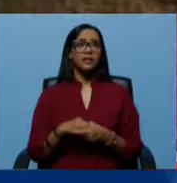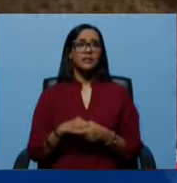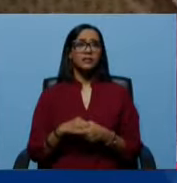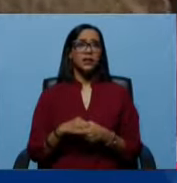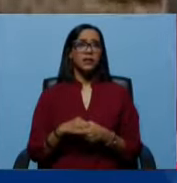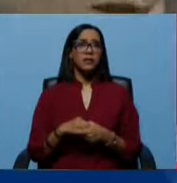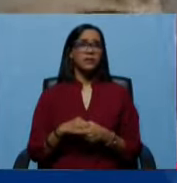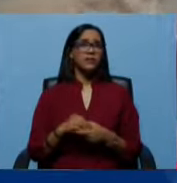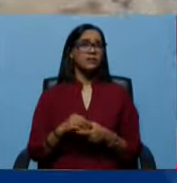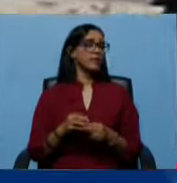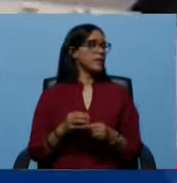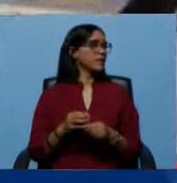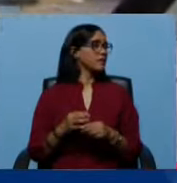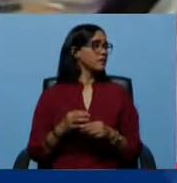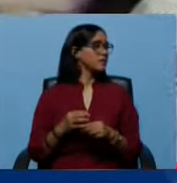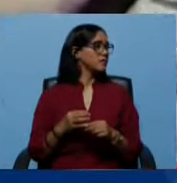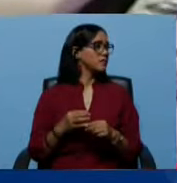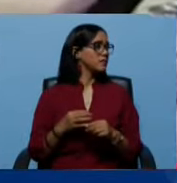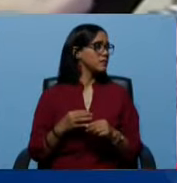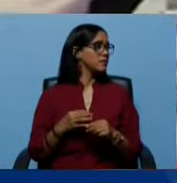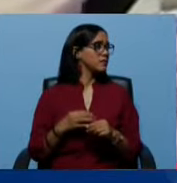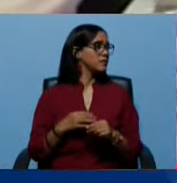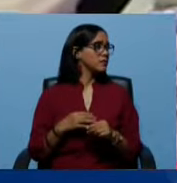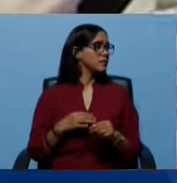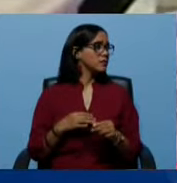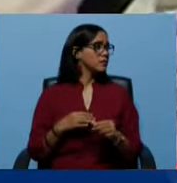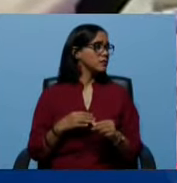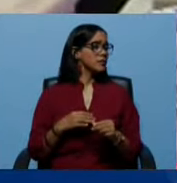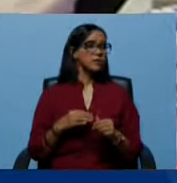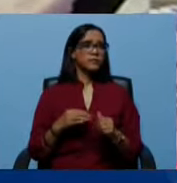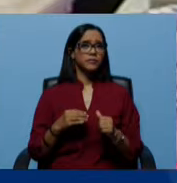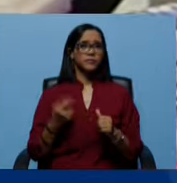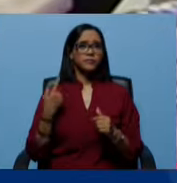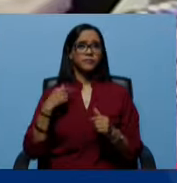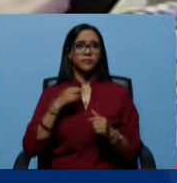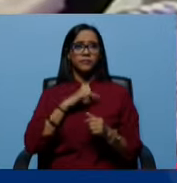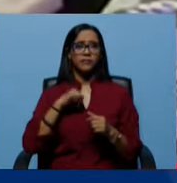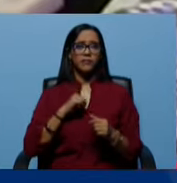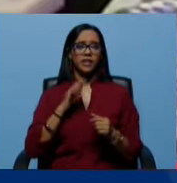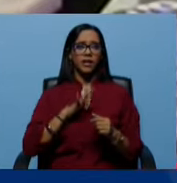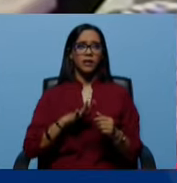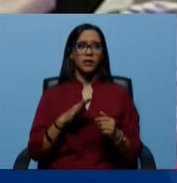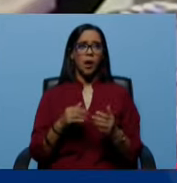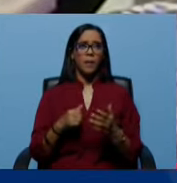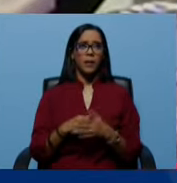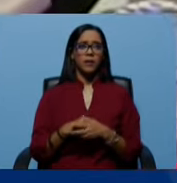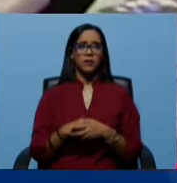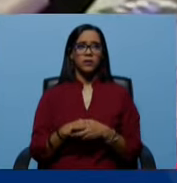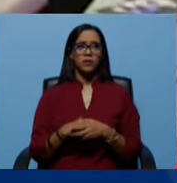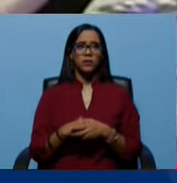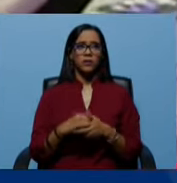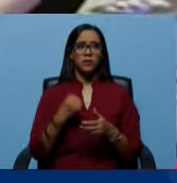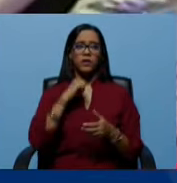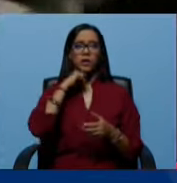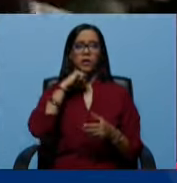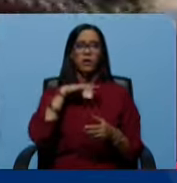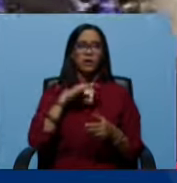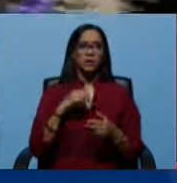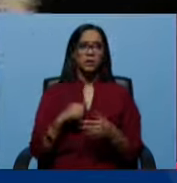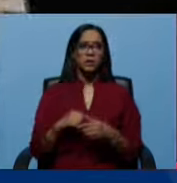se está haciendo historia, estamos haciendo historia, y estamos de alguna manera saldando una historia en